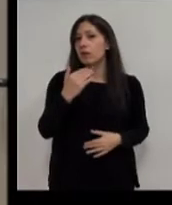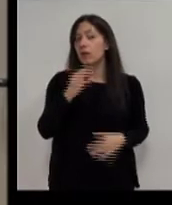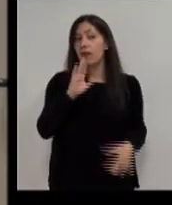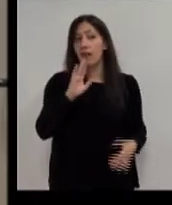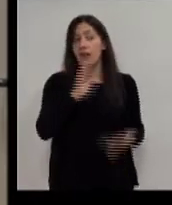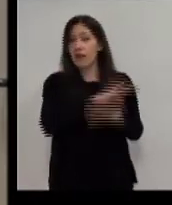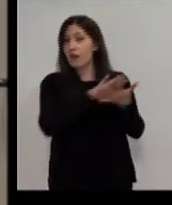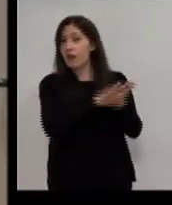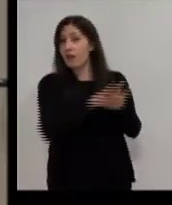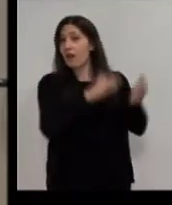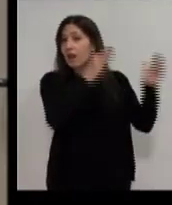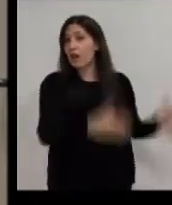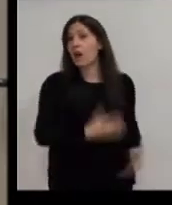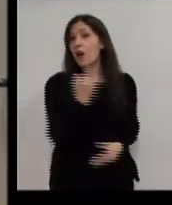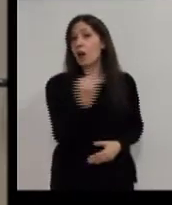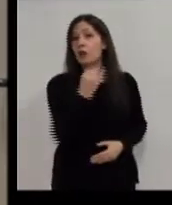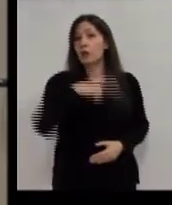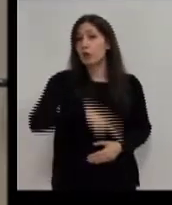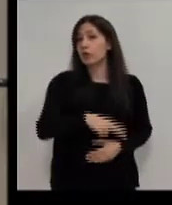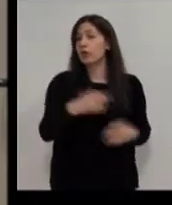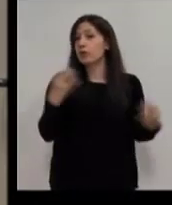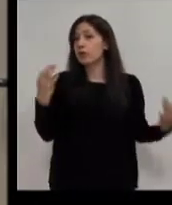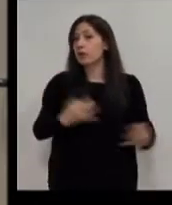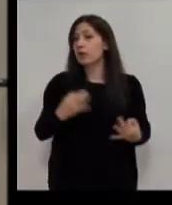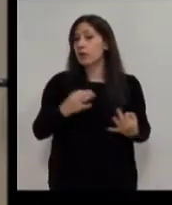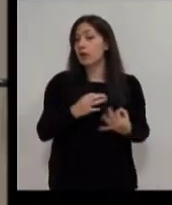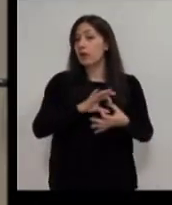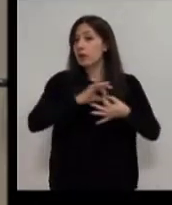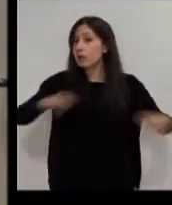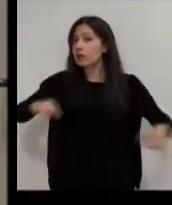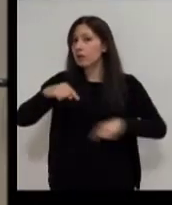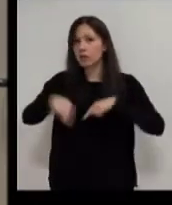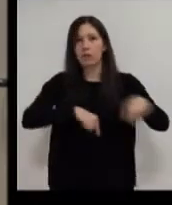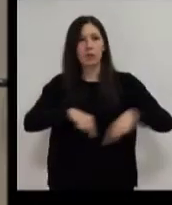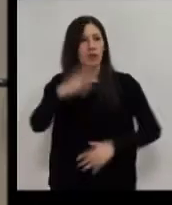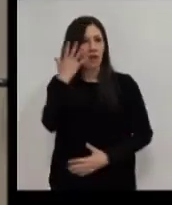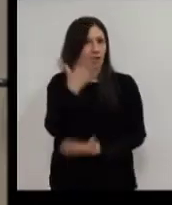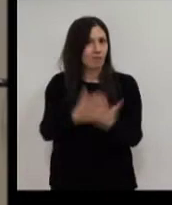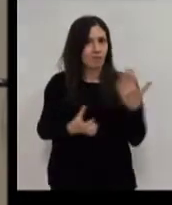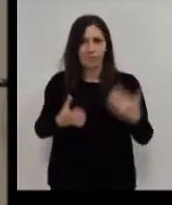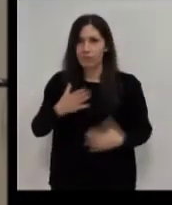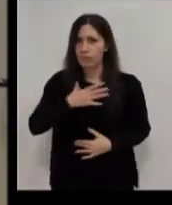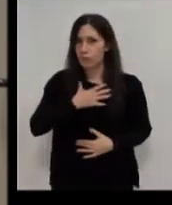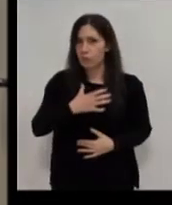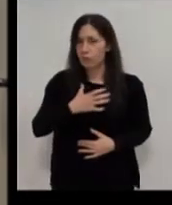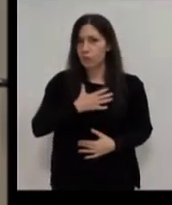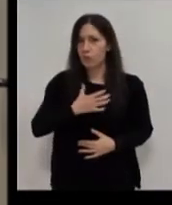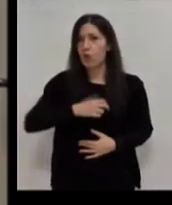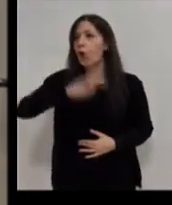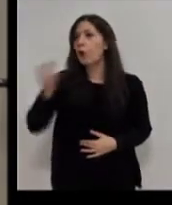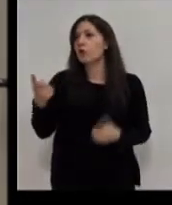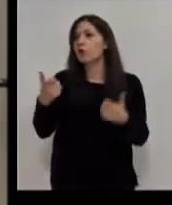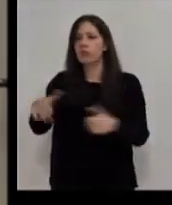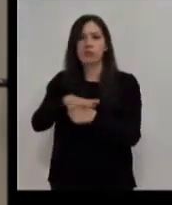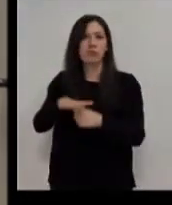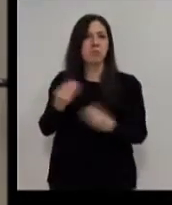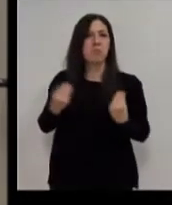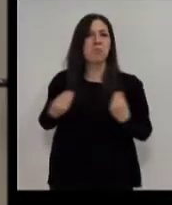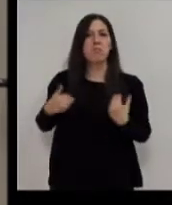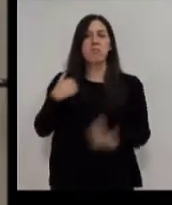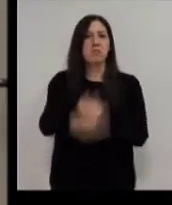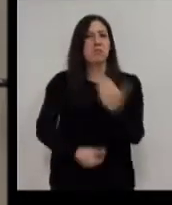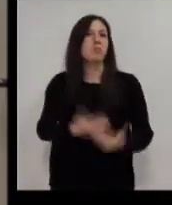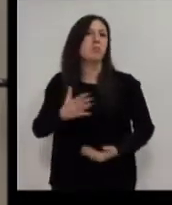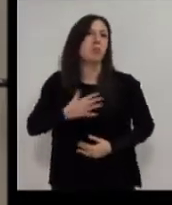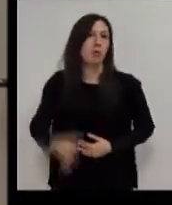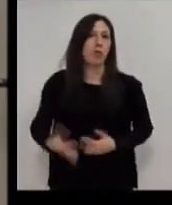algo que se relaciona con lo que has dicho tú, John, y es que en la cadena del transporte no puede fallar absolutamente nada. O sea, en